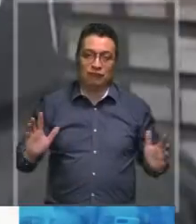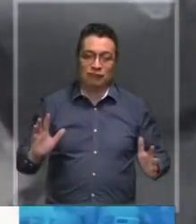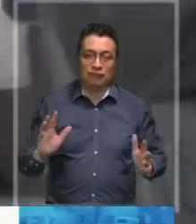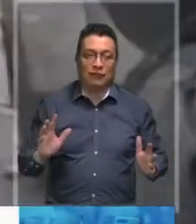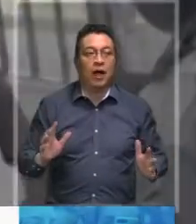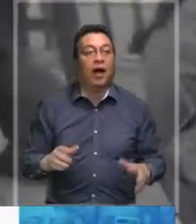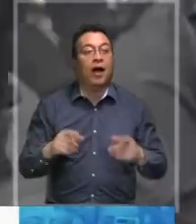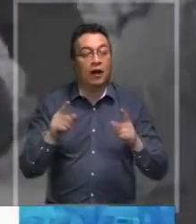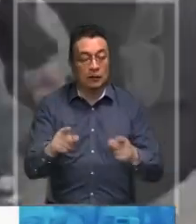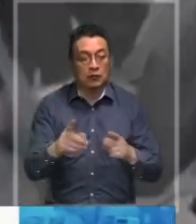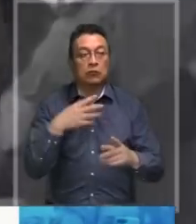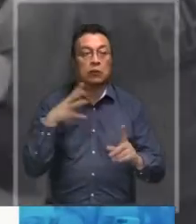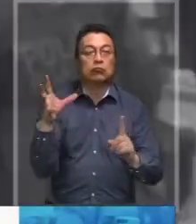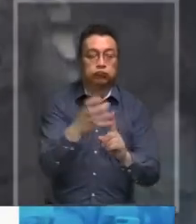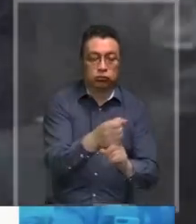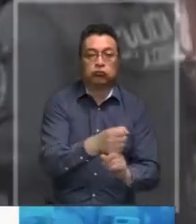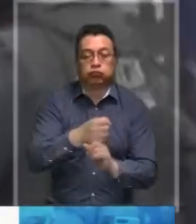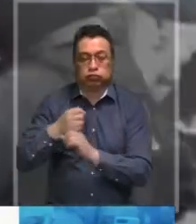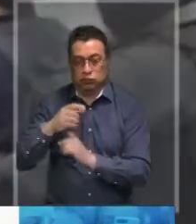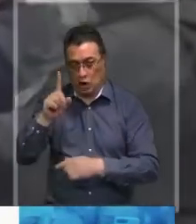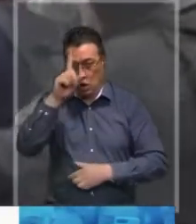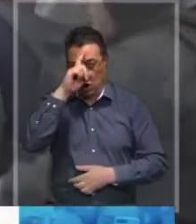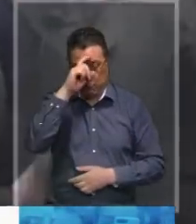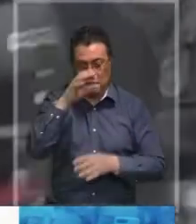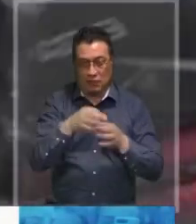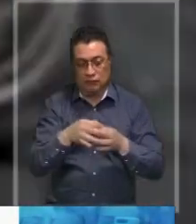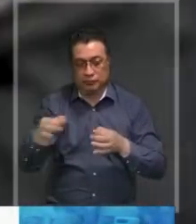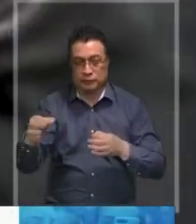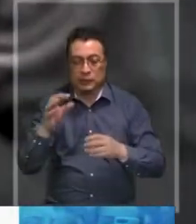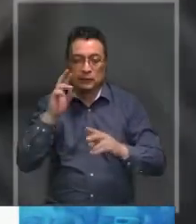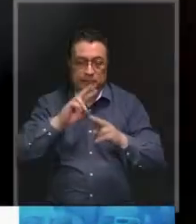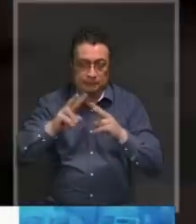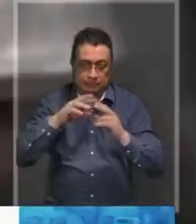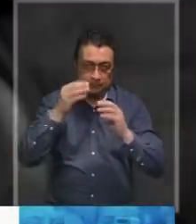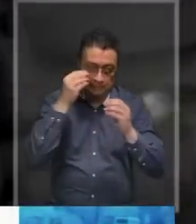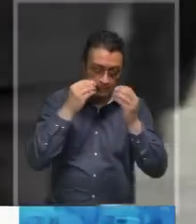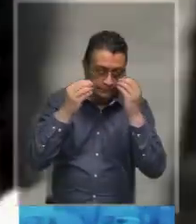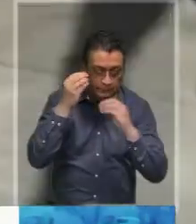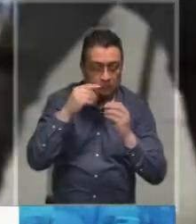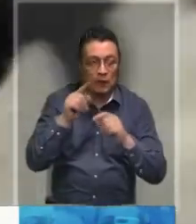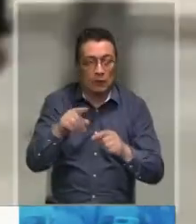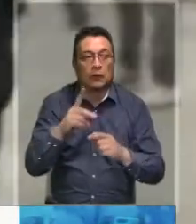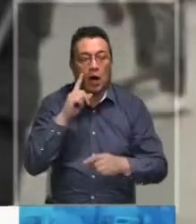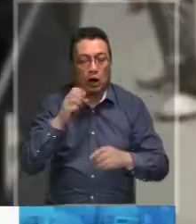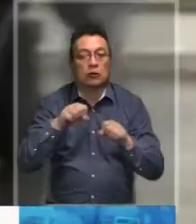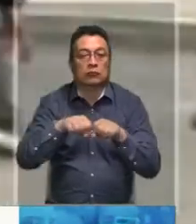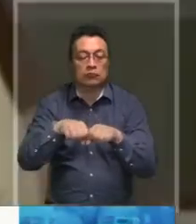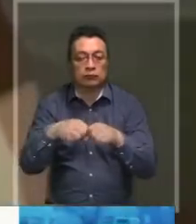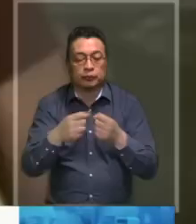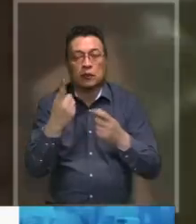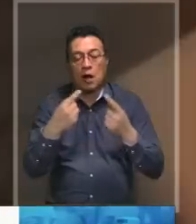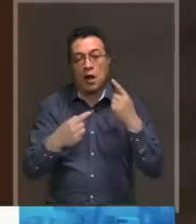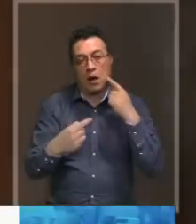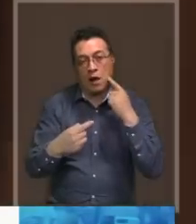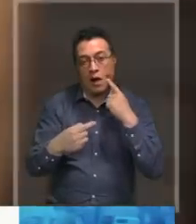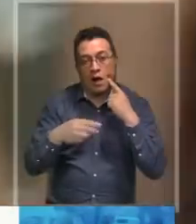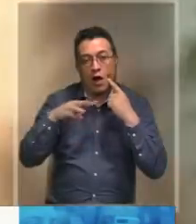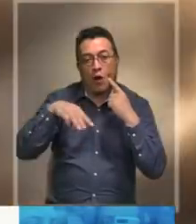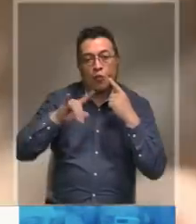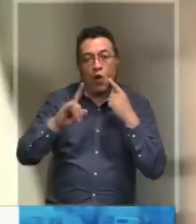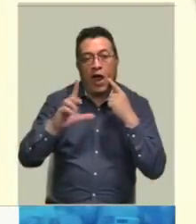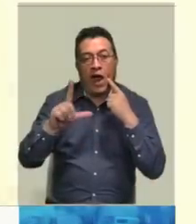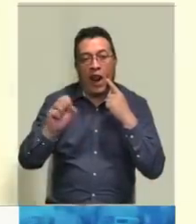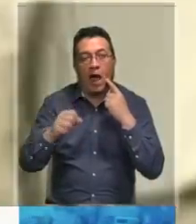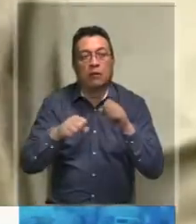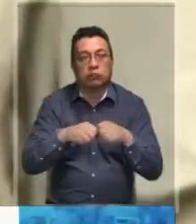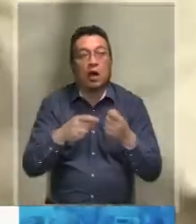Ya evacuado y asistido en un hospital de la zona donde curaron sus heridas y constataron que terminó con una fractura de malar, Sergio Berni aseguró